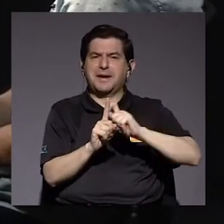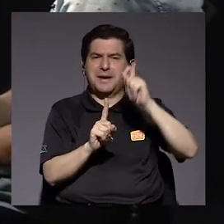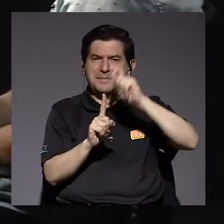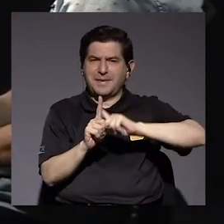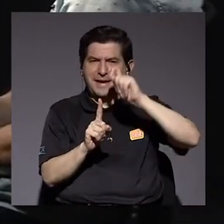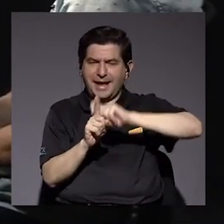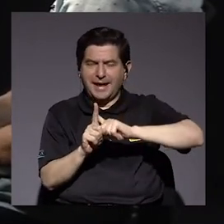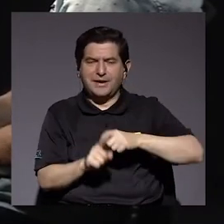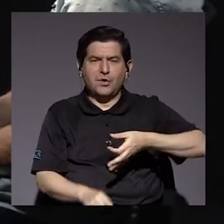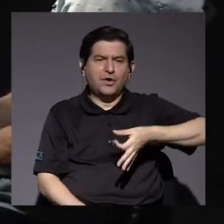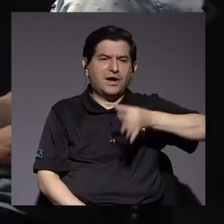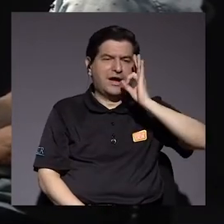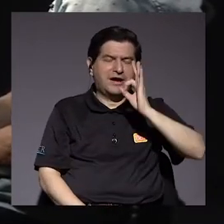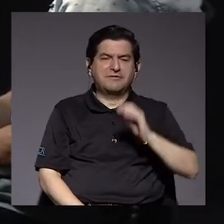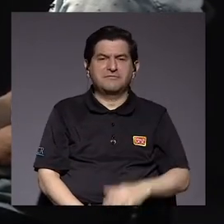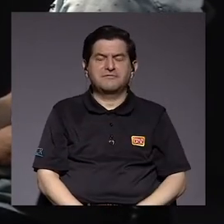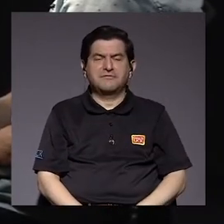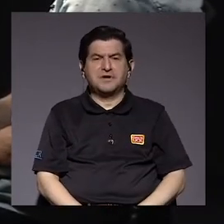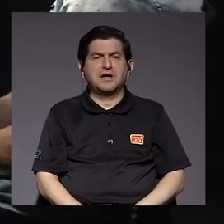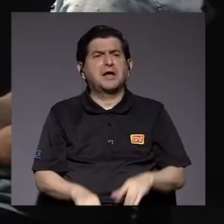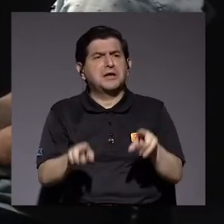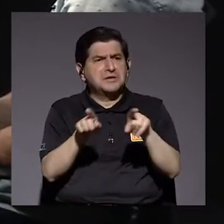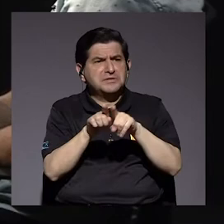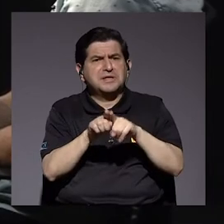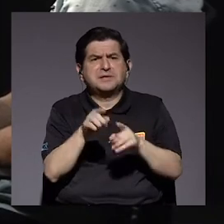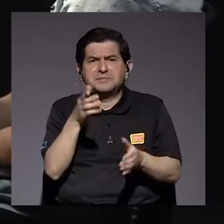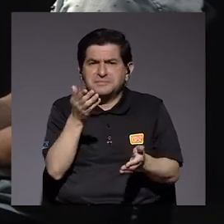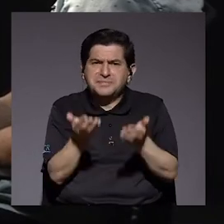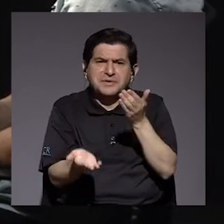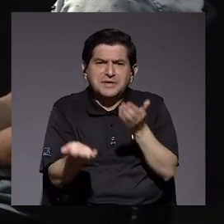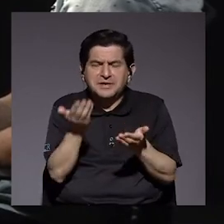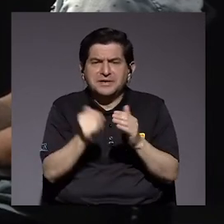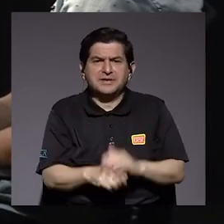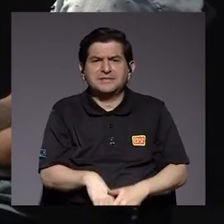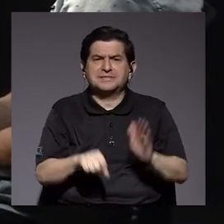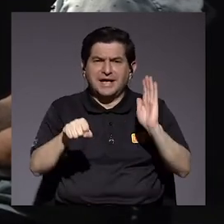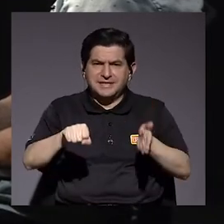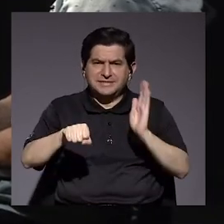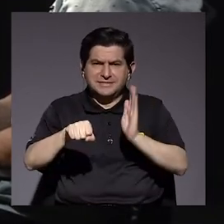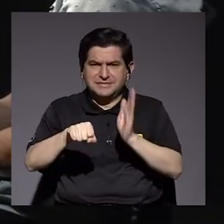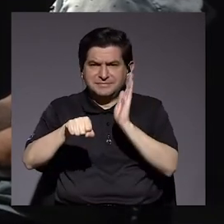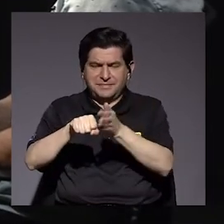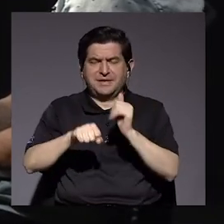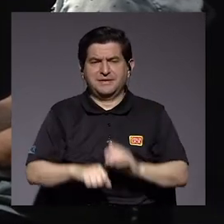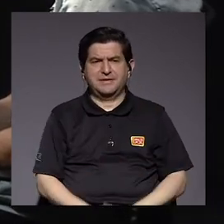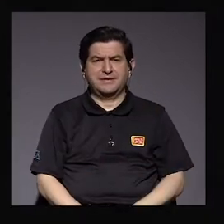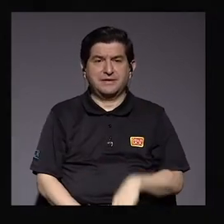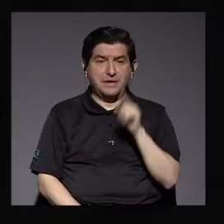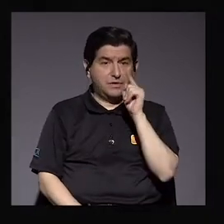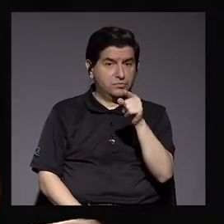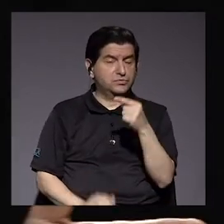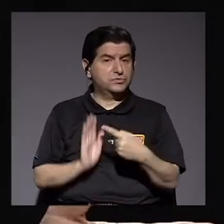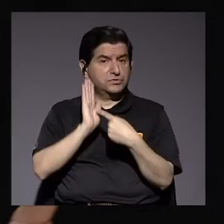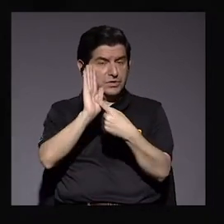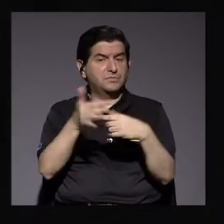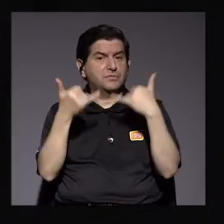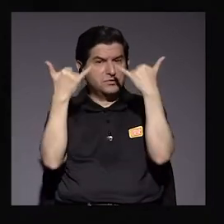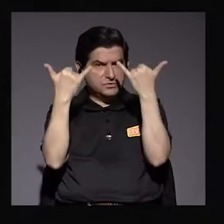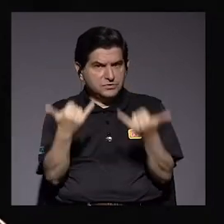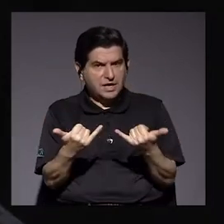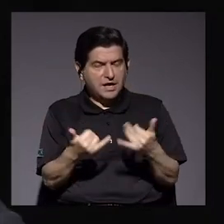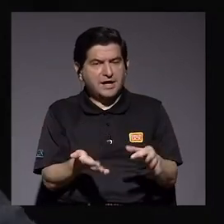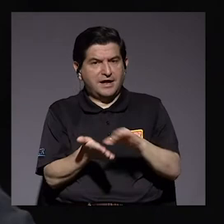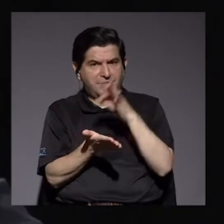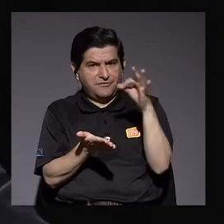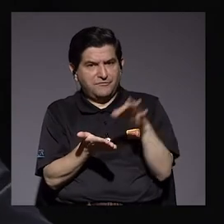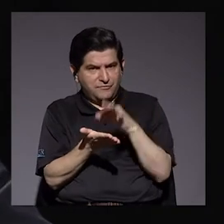de café, inclusive se habla, don Néstor, de la piña en nuestro país. Y usted hoy nos ponía en la palestra